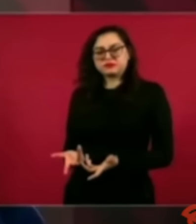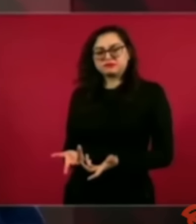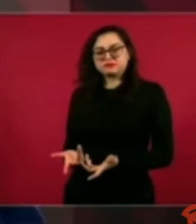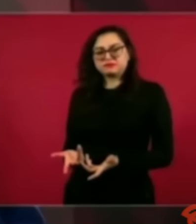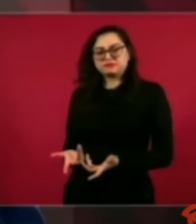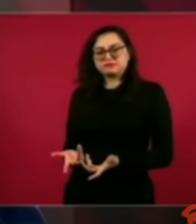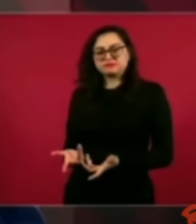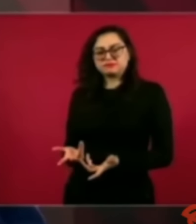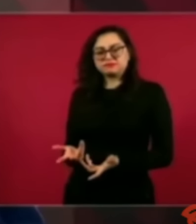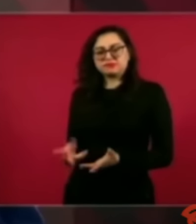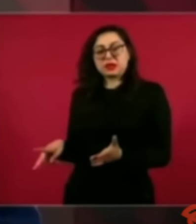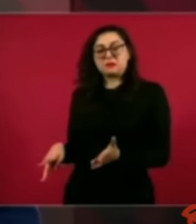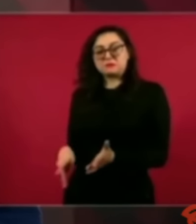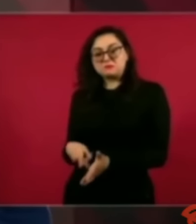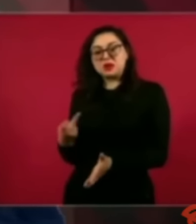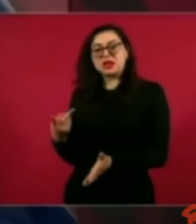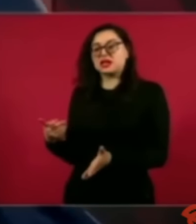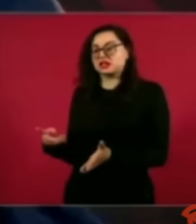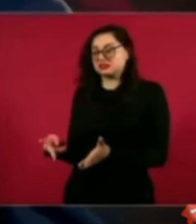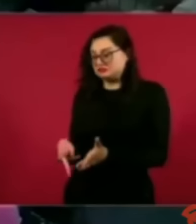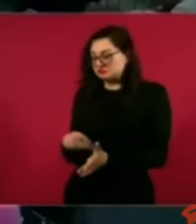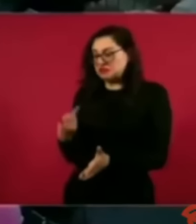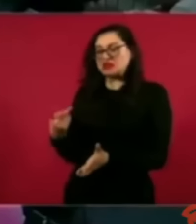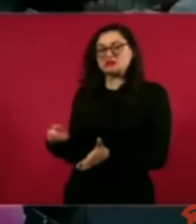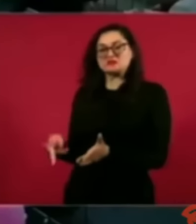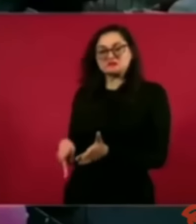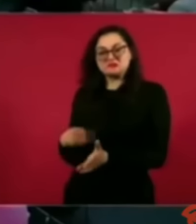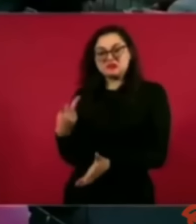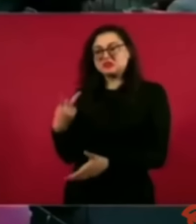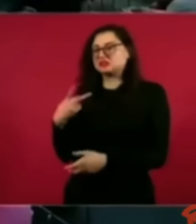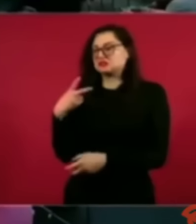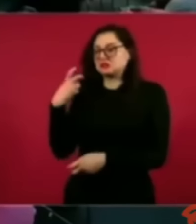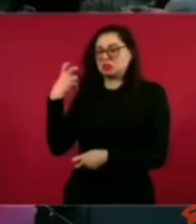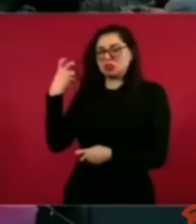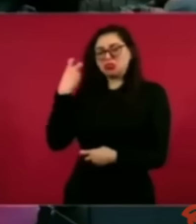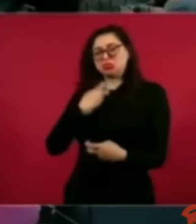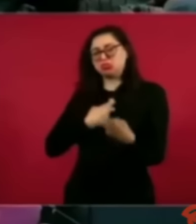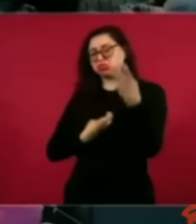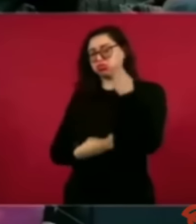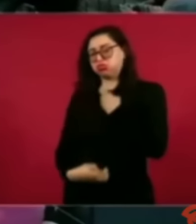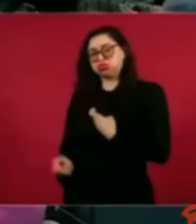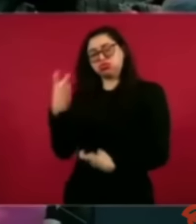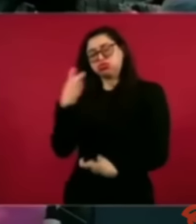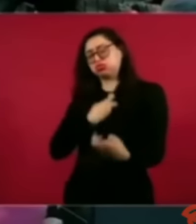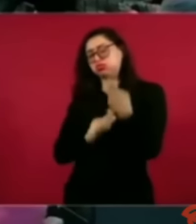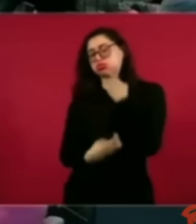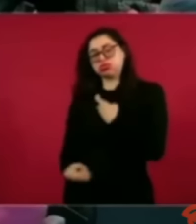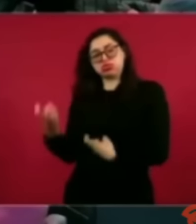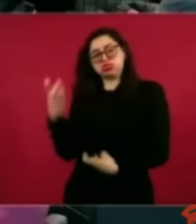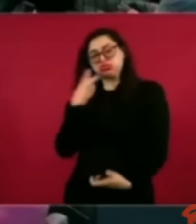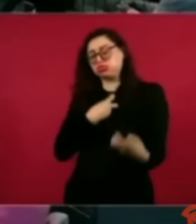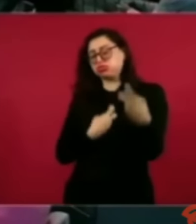intentos de desprestigio siempre.